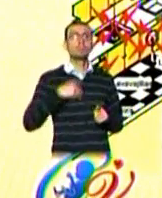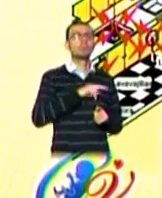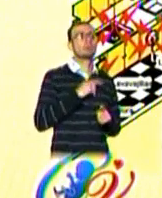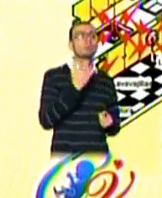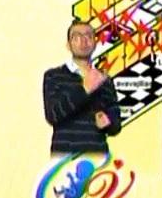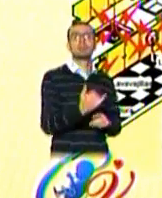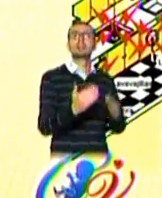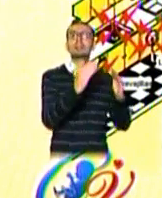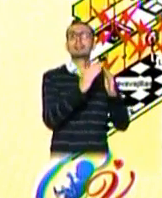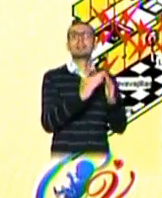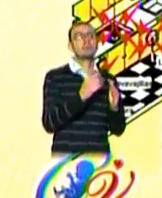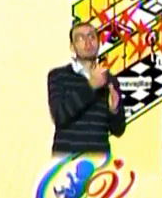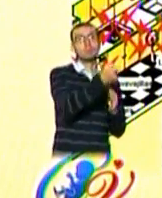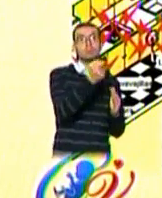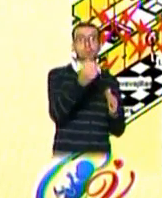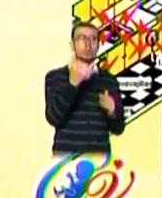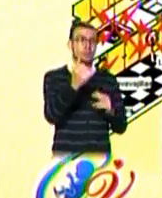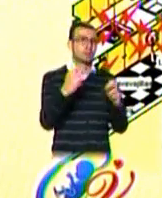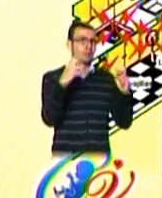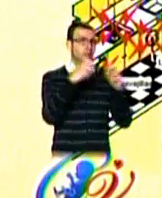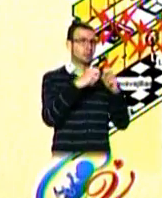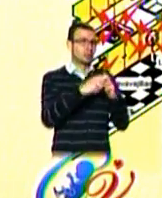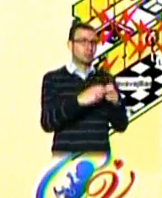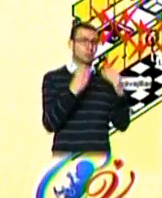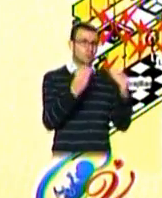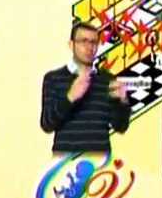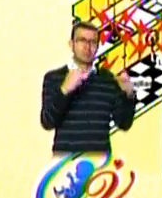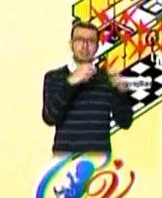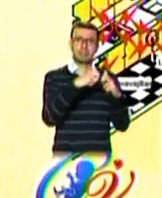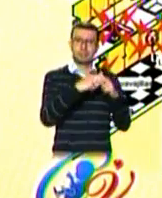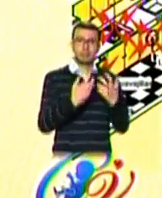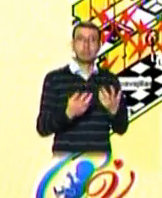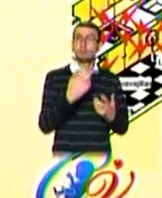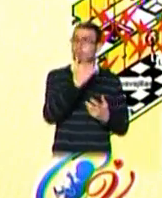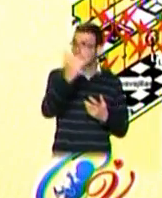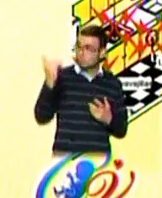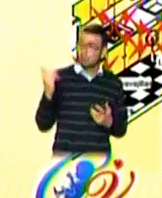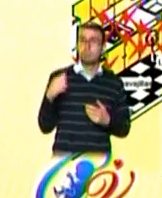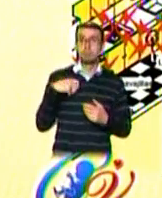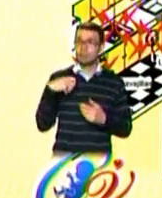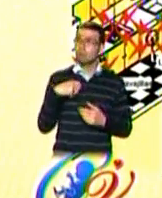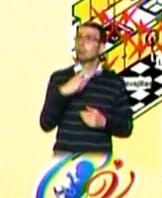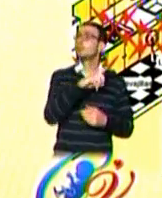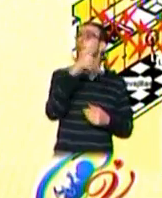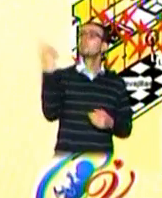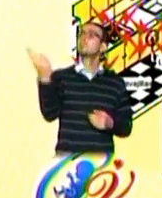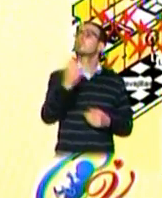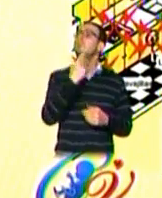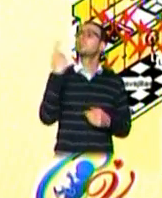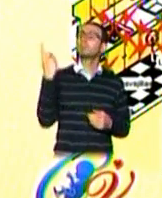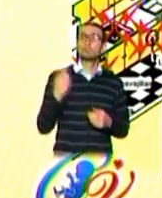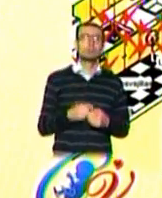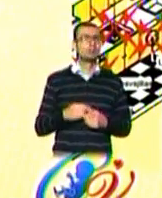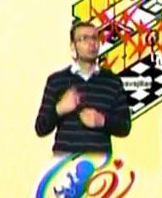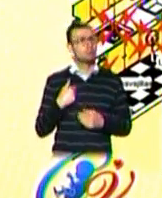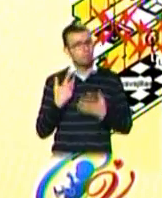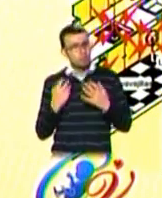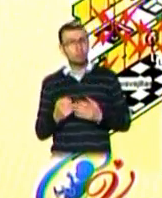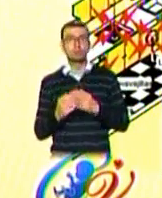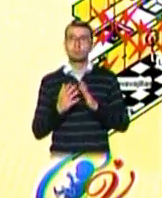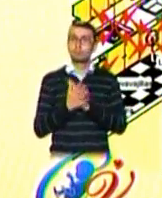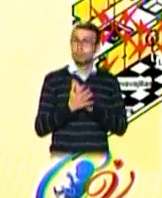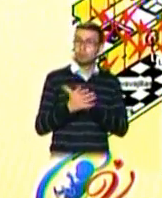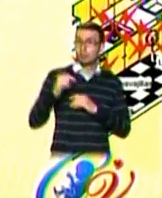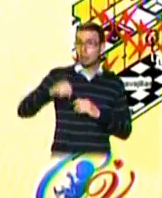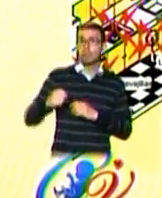contaminado electromagnéticamente, esto lo vemos en todas partes, este es el hábitat que ustedes tienen. Y ahorita yo quería y quiero que esta